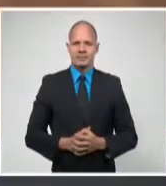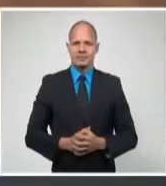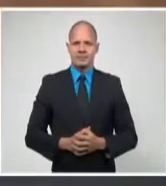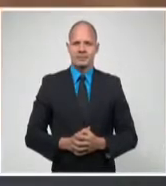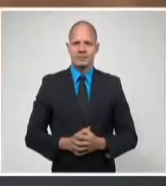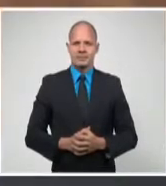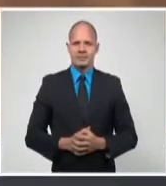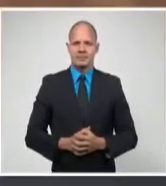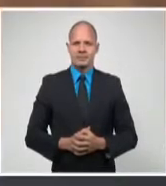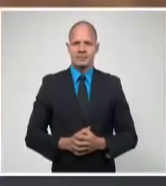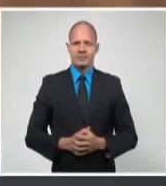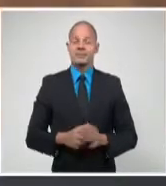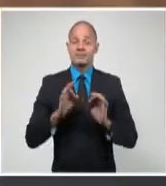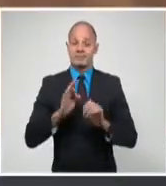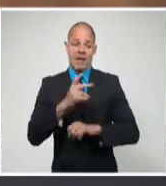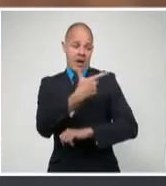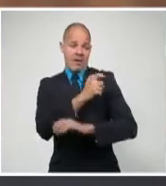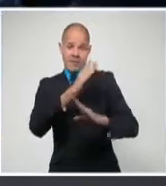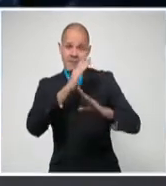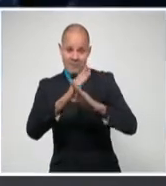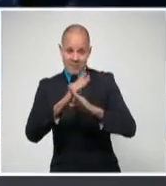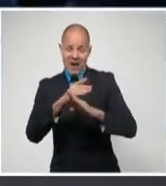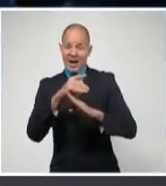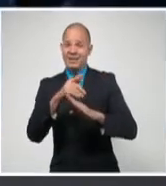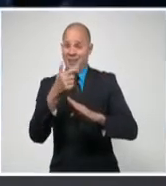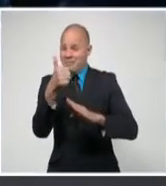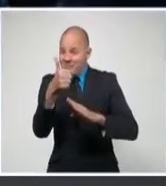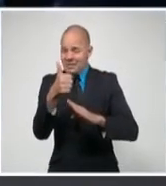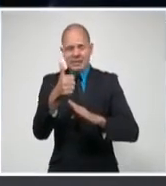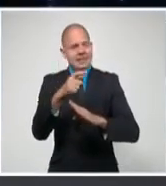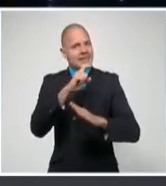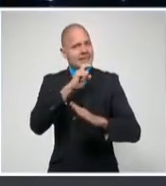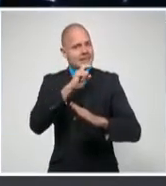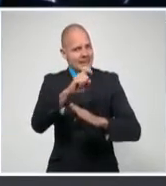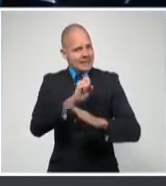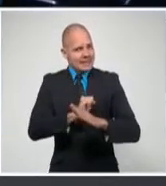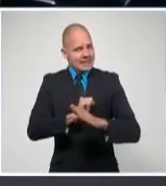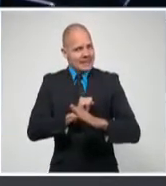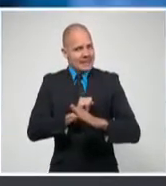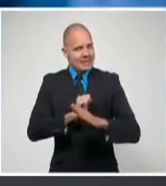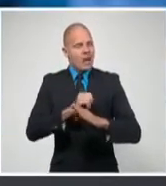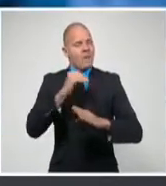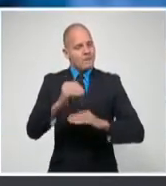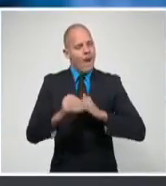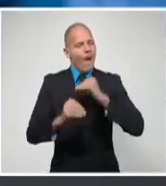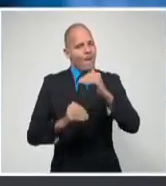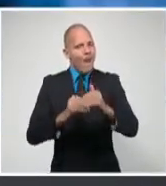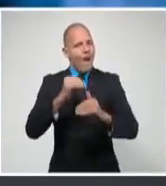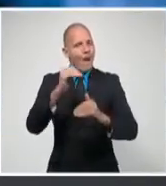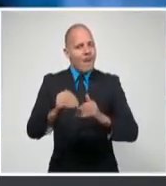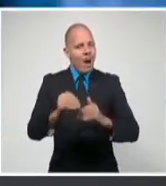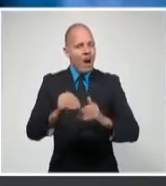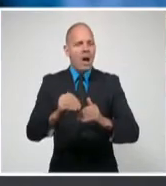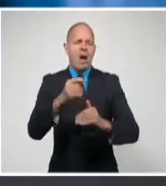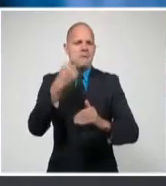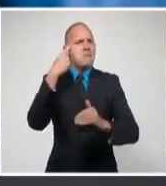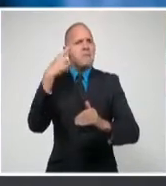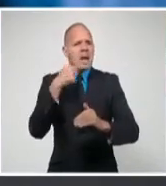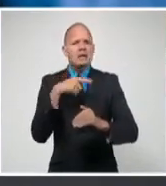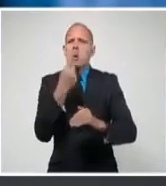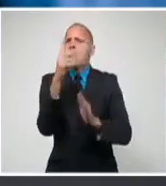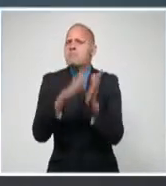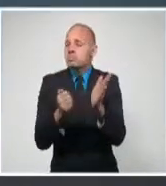Obtener una vacuna segura y efectiva es un proceso complejo. En algunos casos, los resultados favorables pueden tardar décadas e